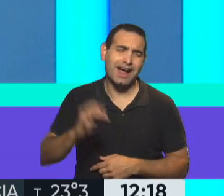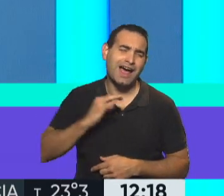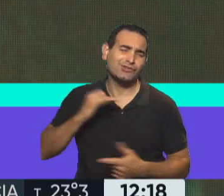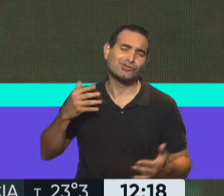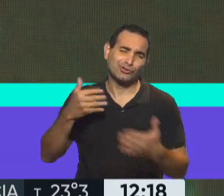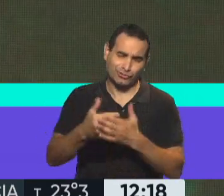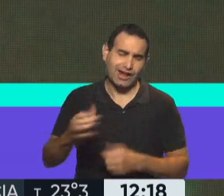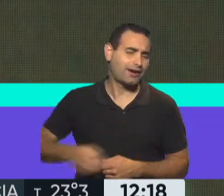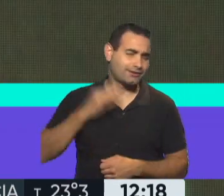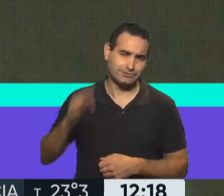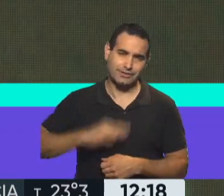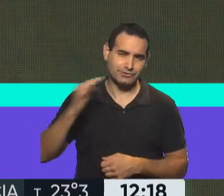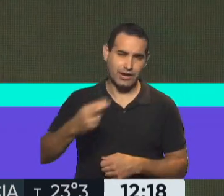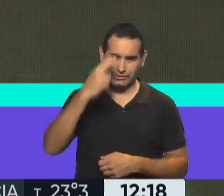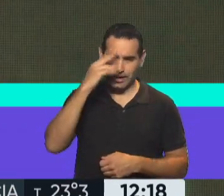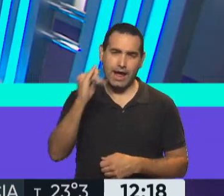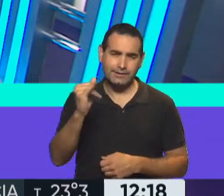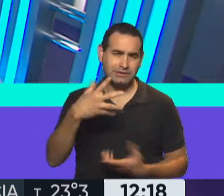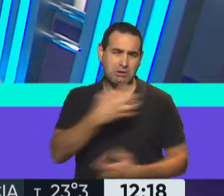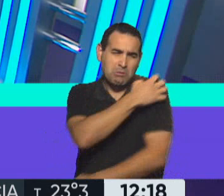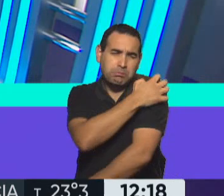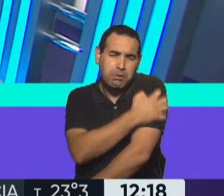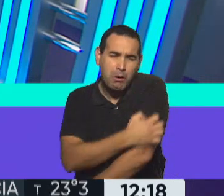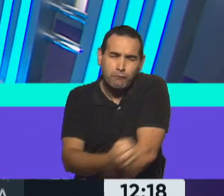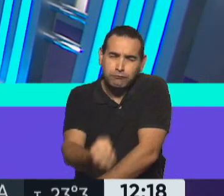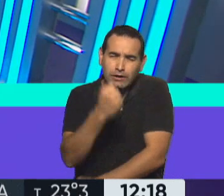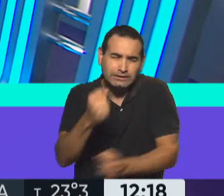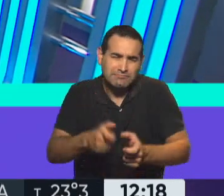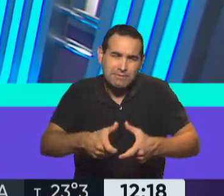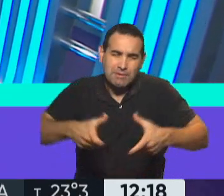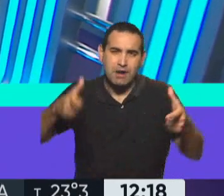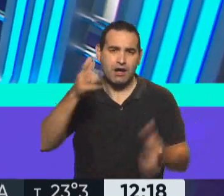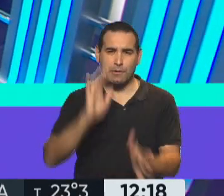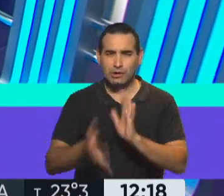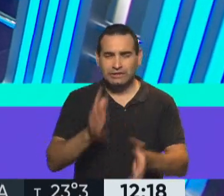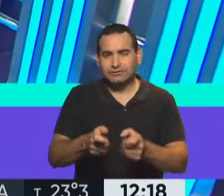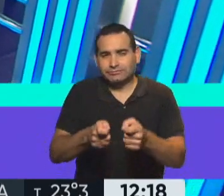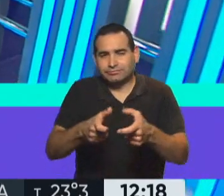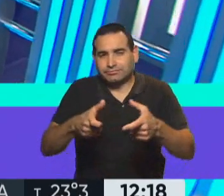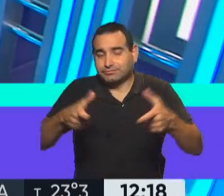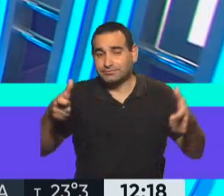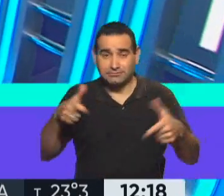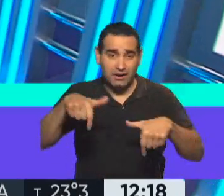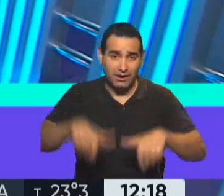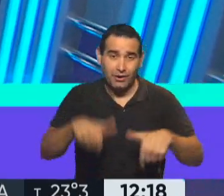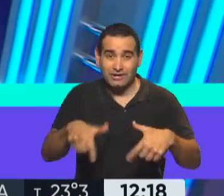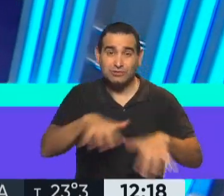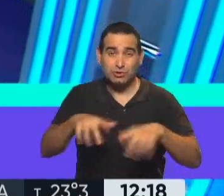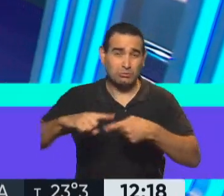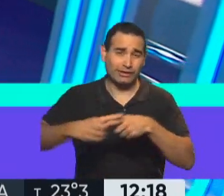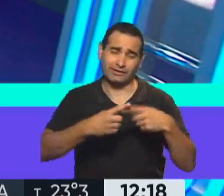años y años y años de extrema pobreza de violencia ahora y una situación políticamente